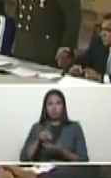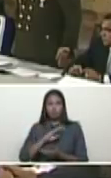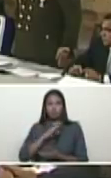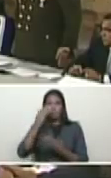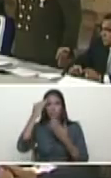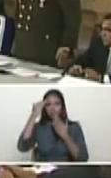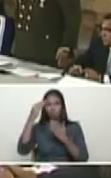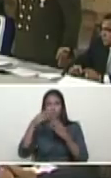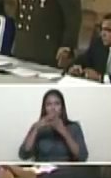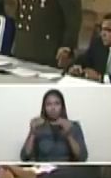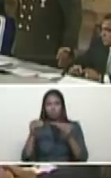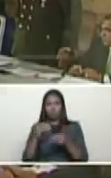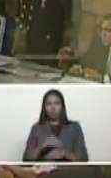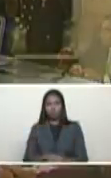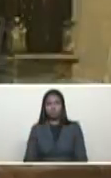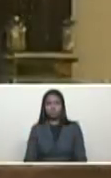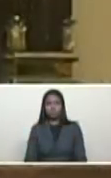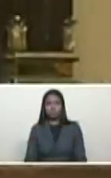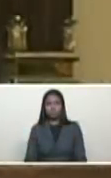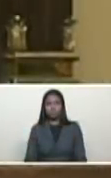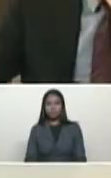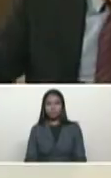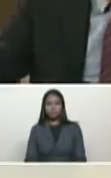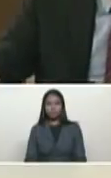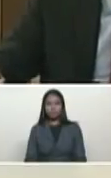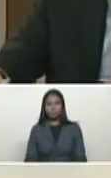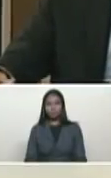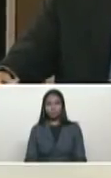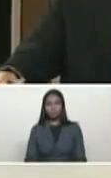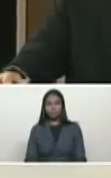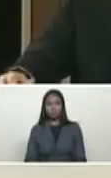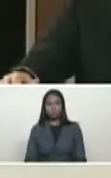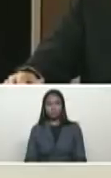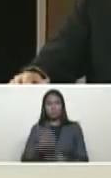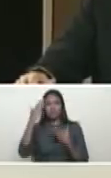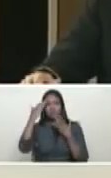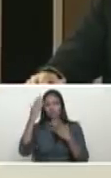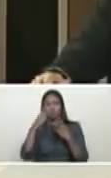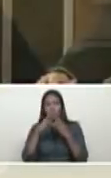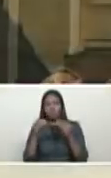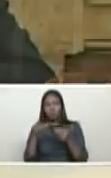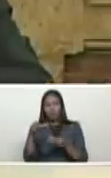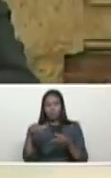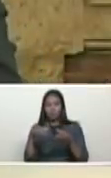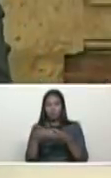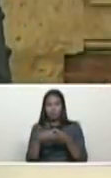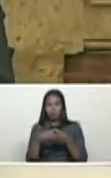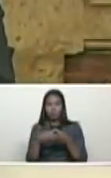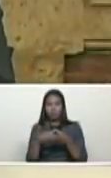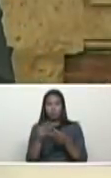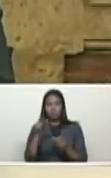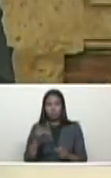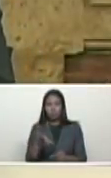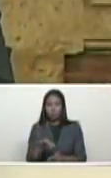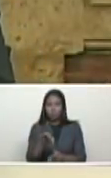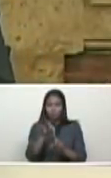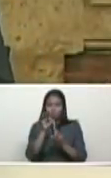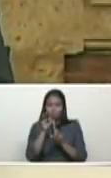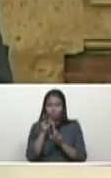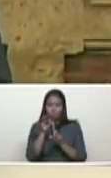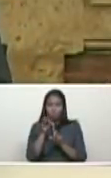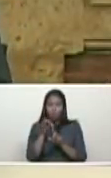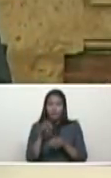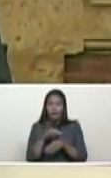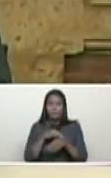saludó muy bien mis saludos en esta reunión especial al